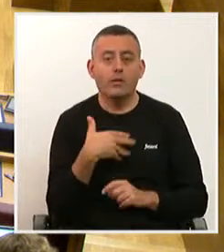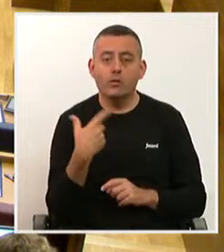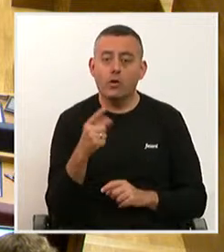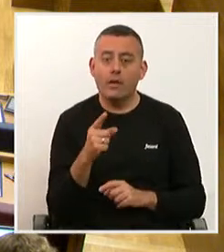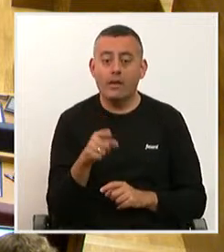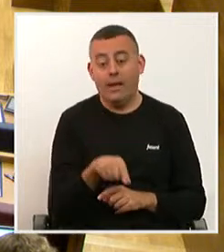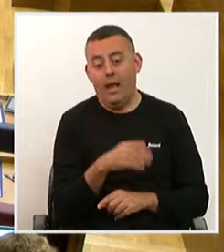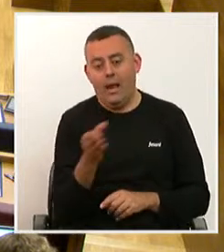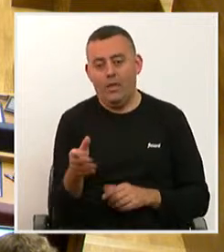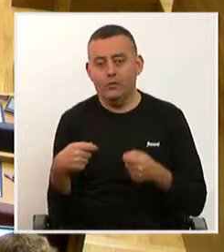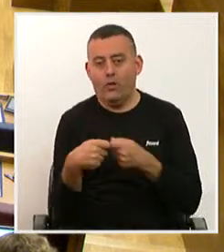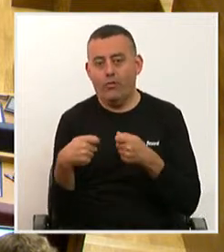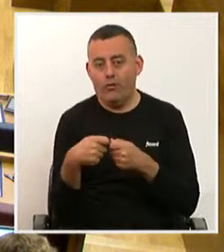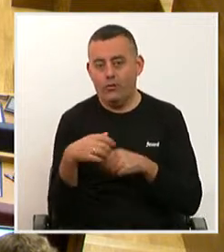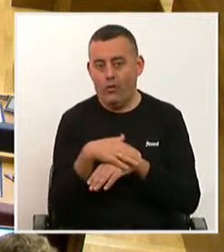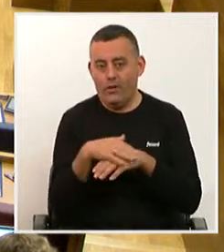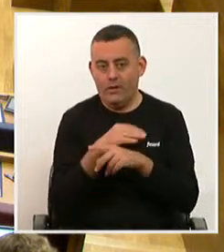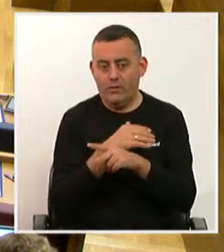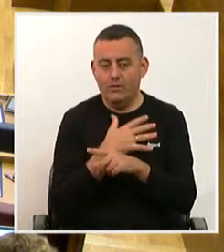cultura